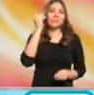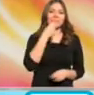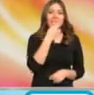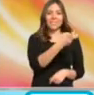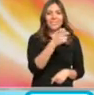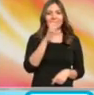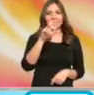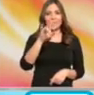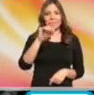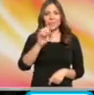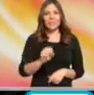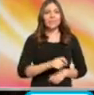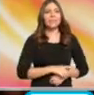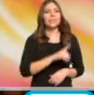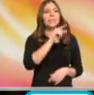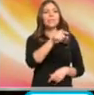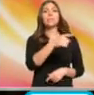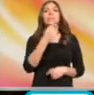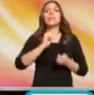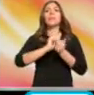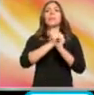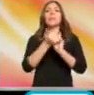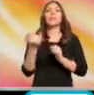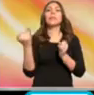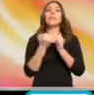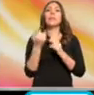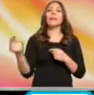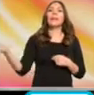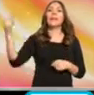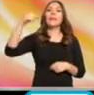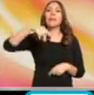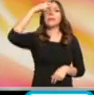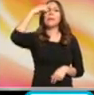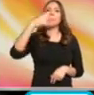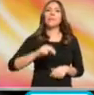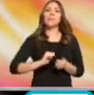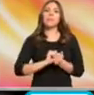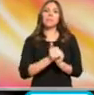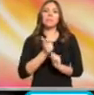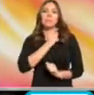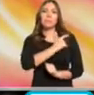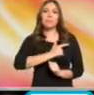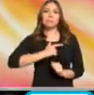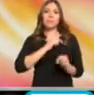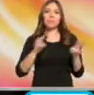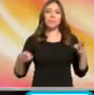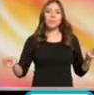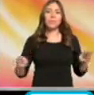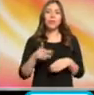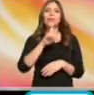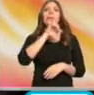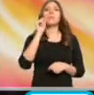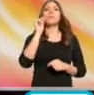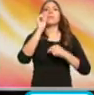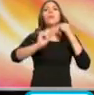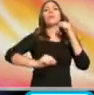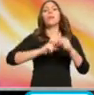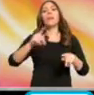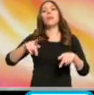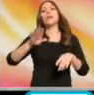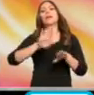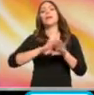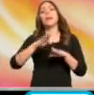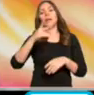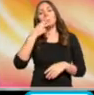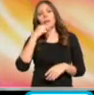la influencia a México y empieza nuevamente la industria a crecer con cantantes como Enrique Guzmán, como César